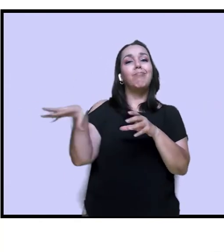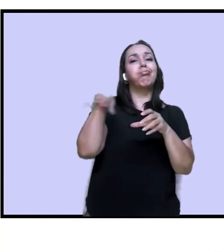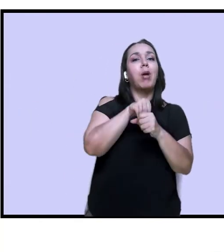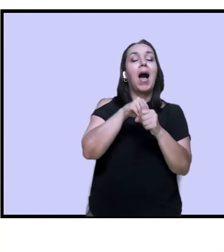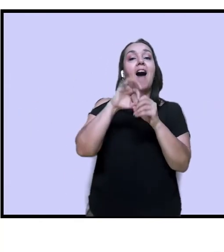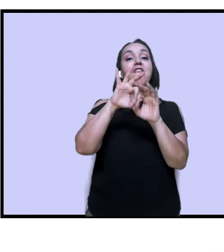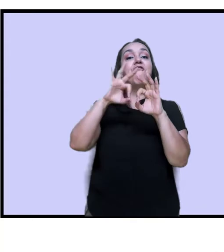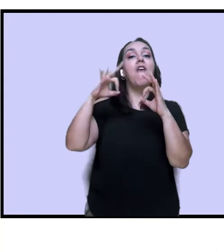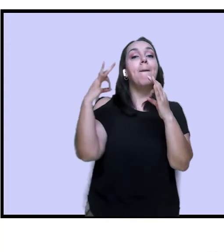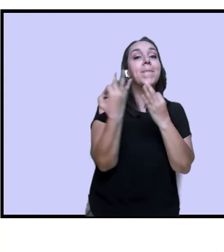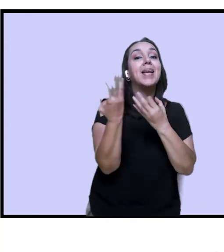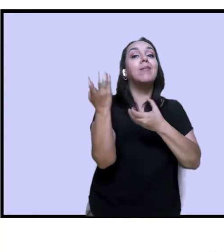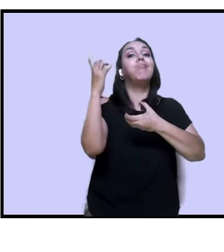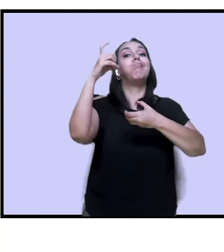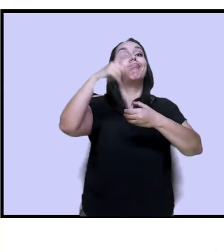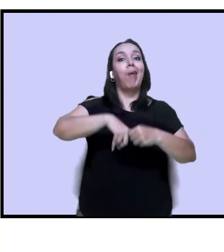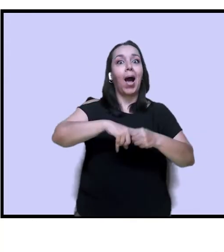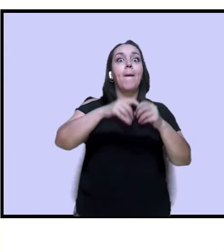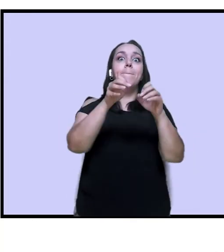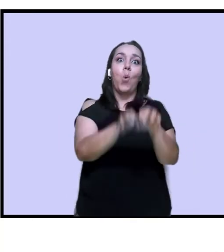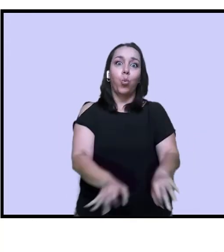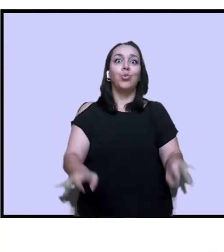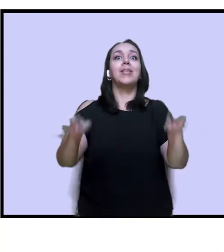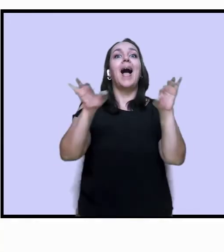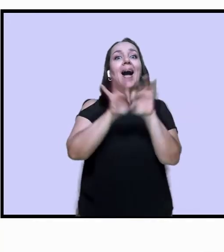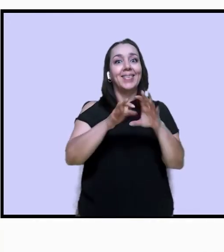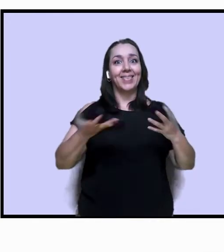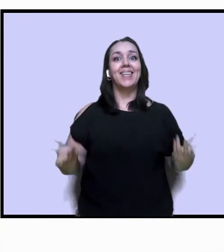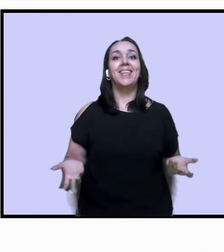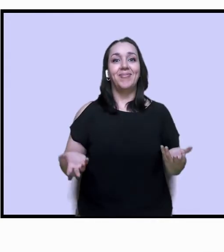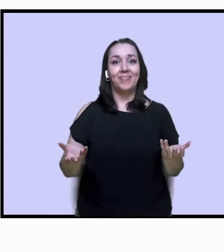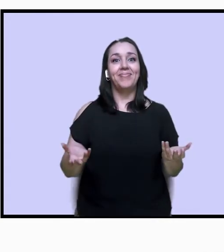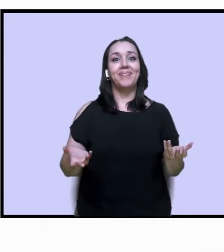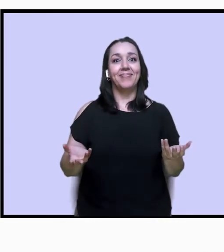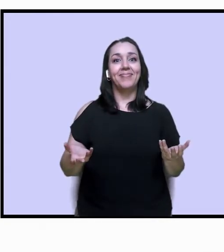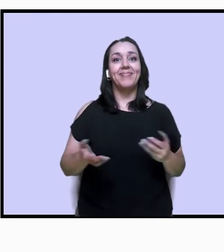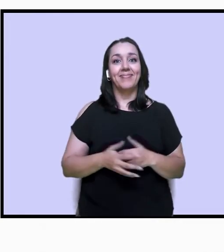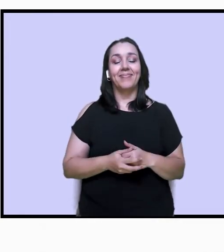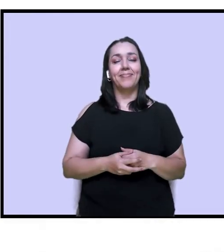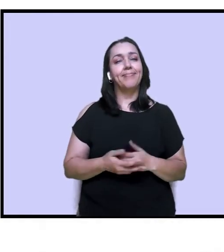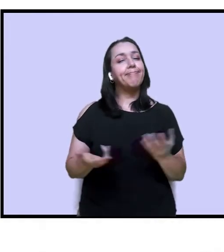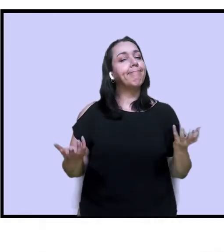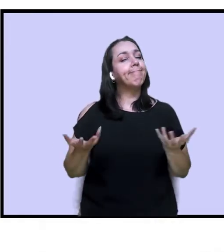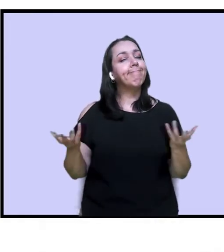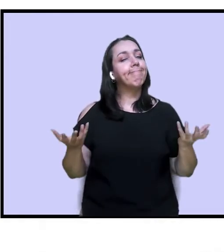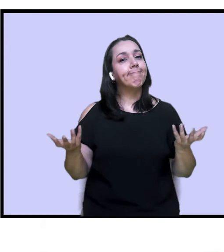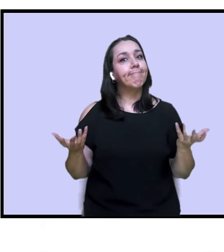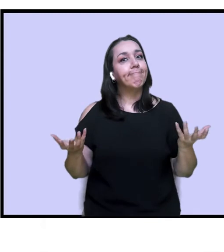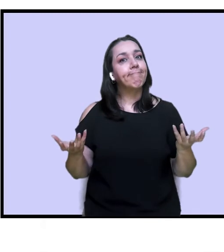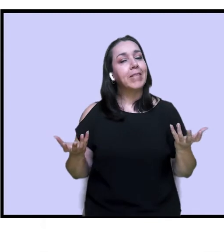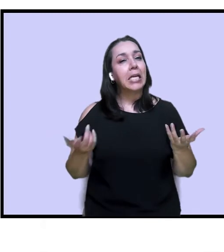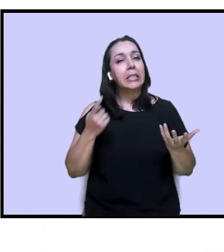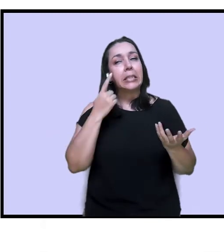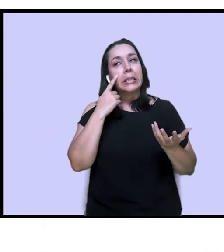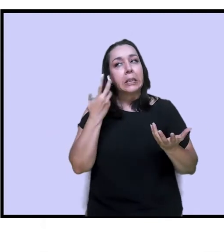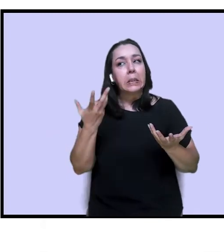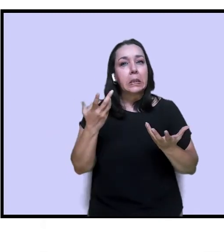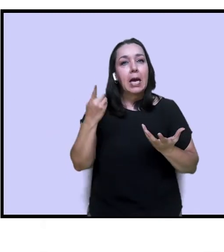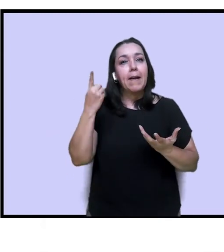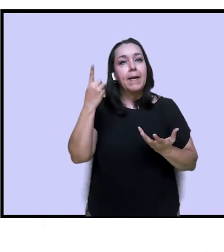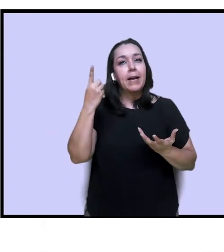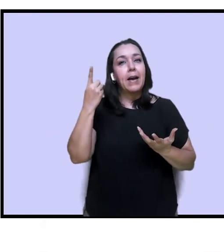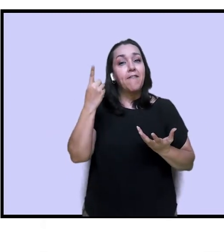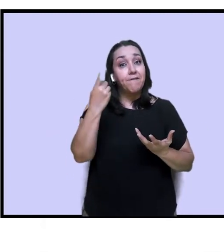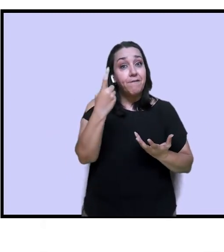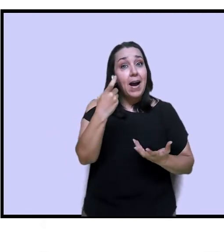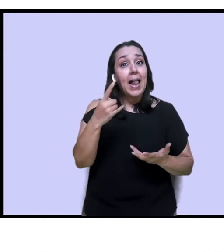a las familias en estas celebraciones es importantísimo. Lo que no se